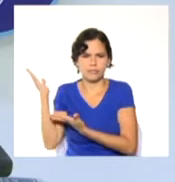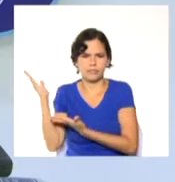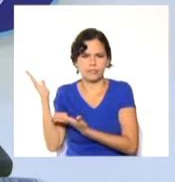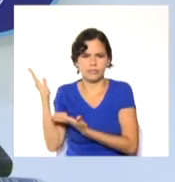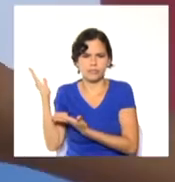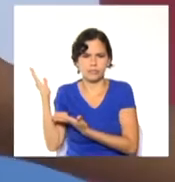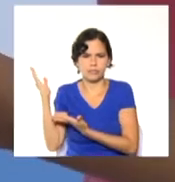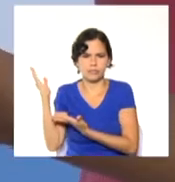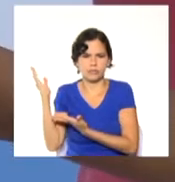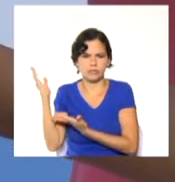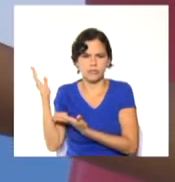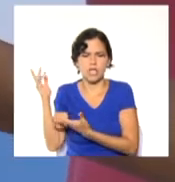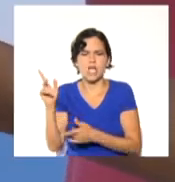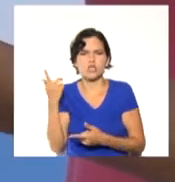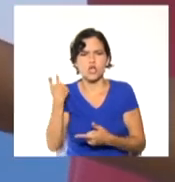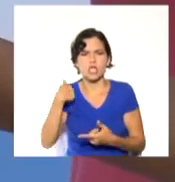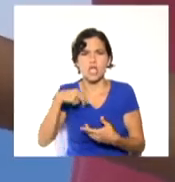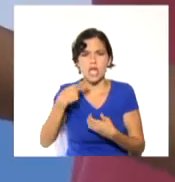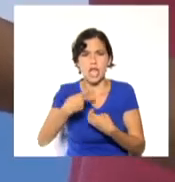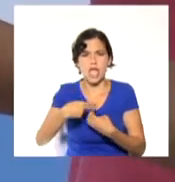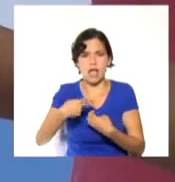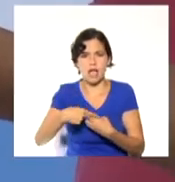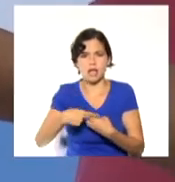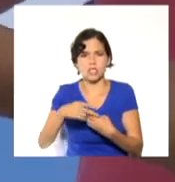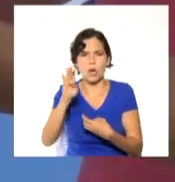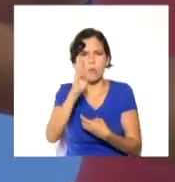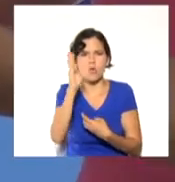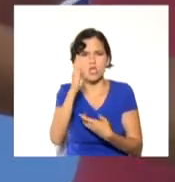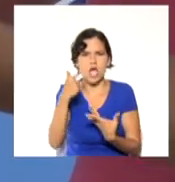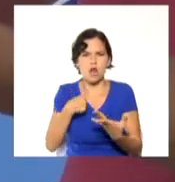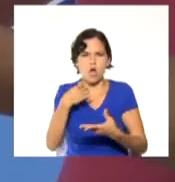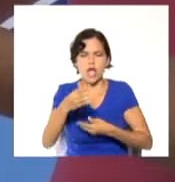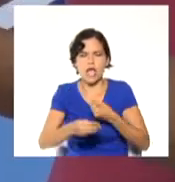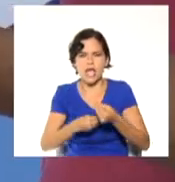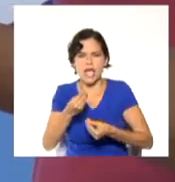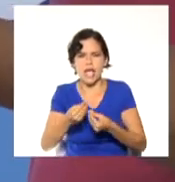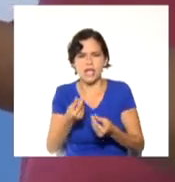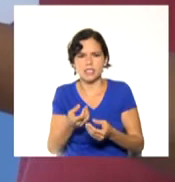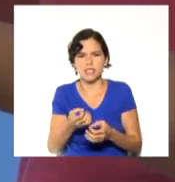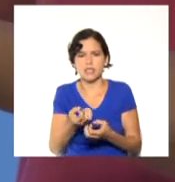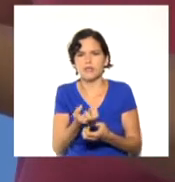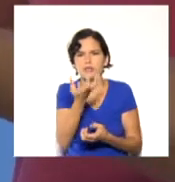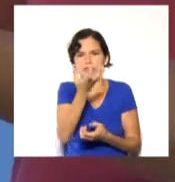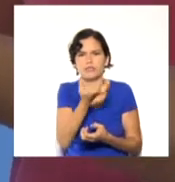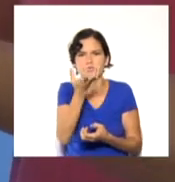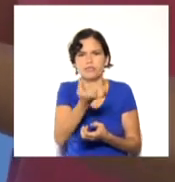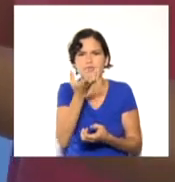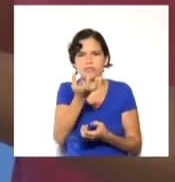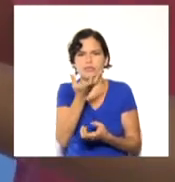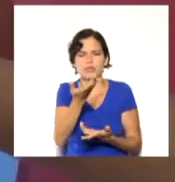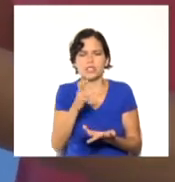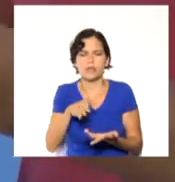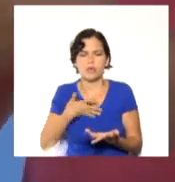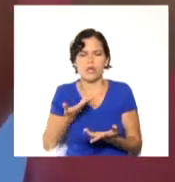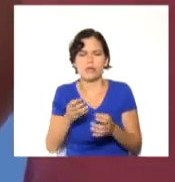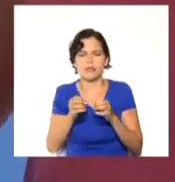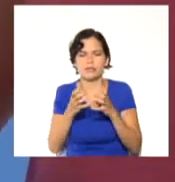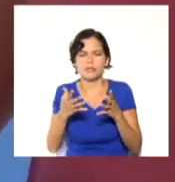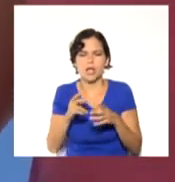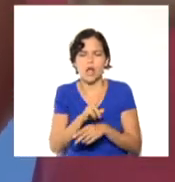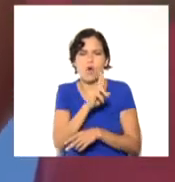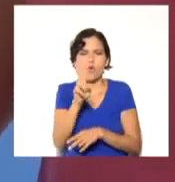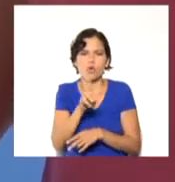acá contiene gas butano que permite que el mechero pueda encenderse para